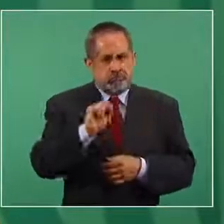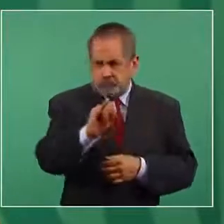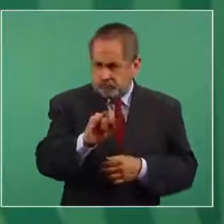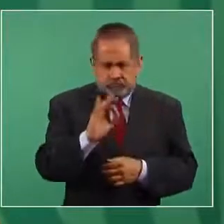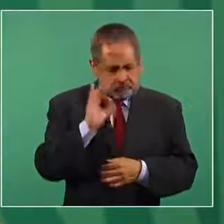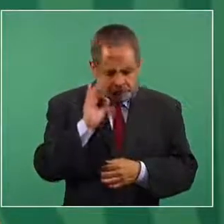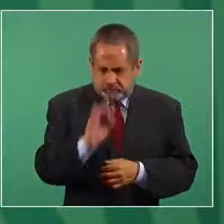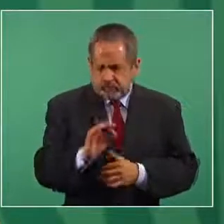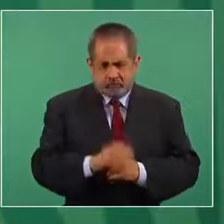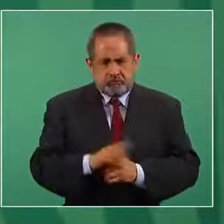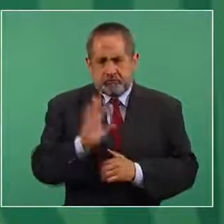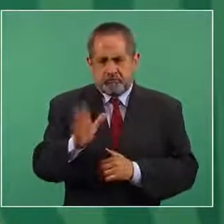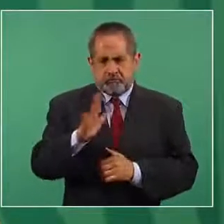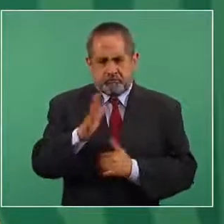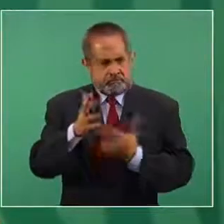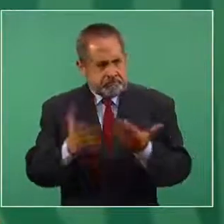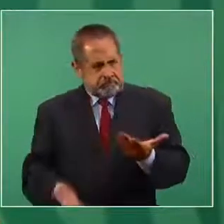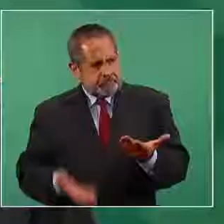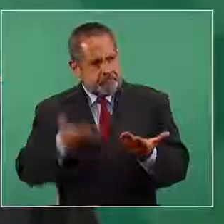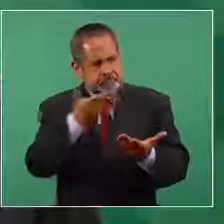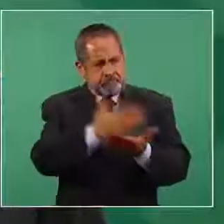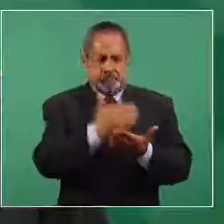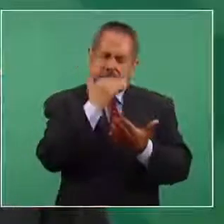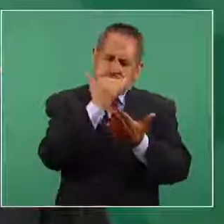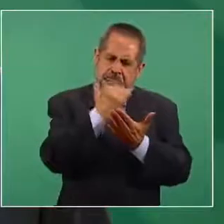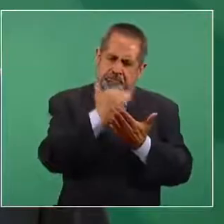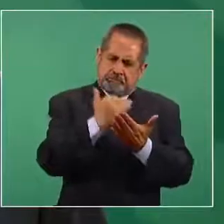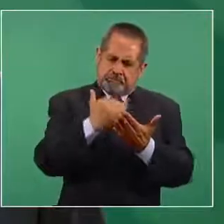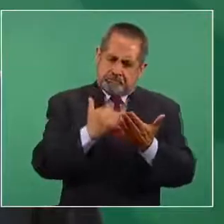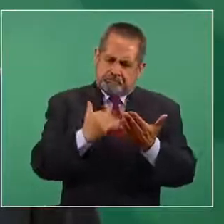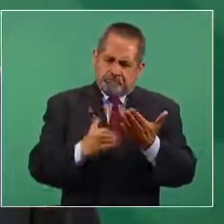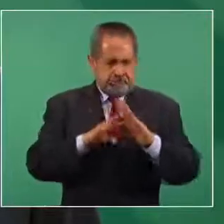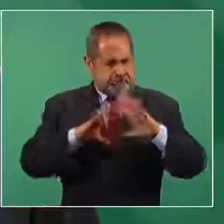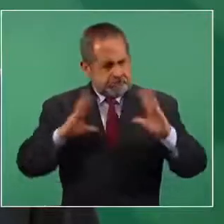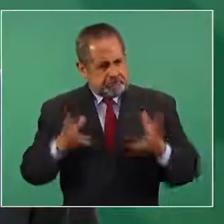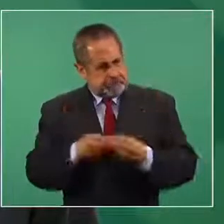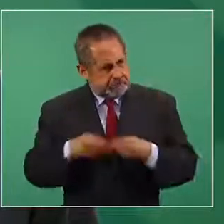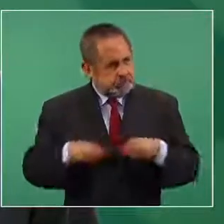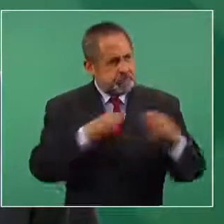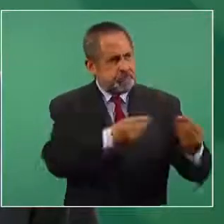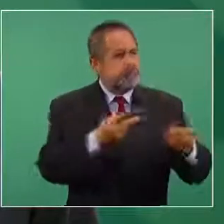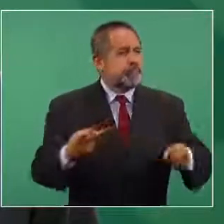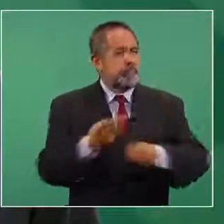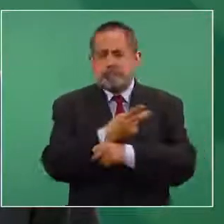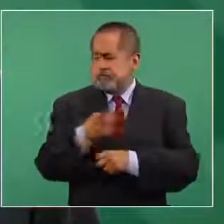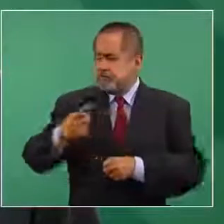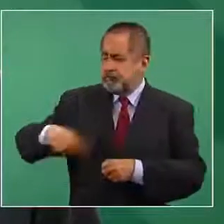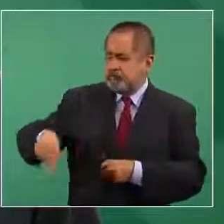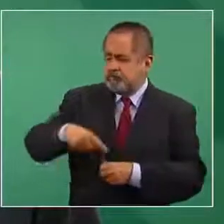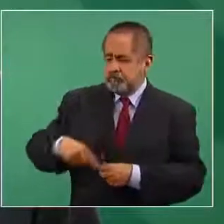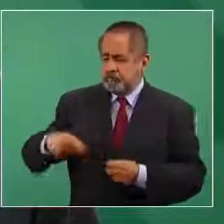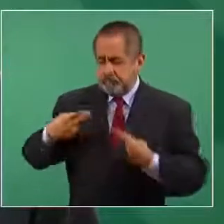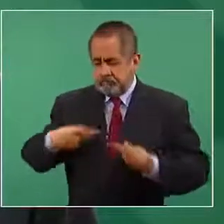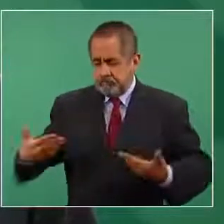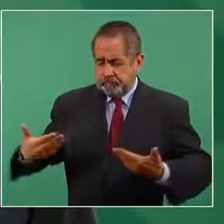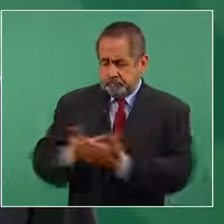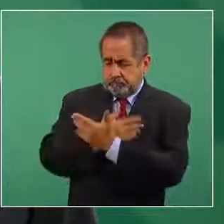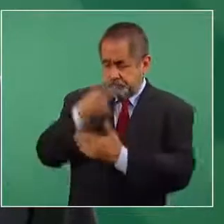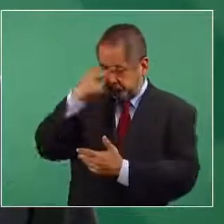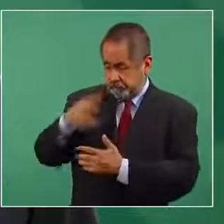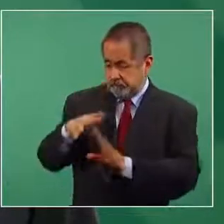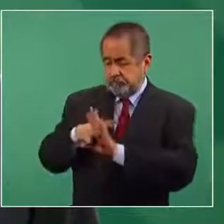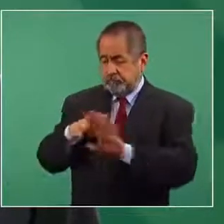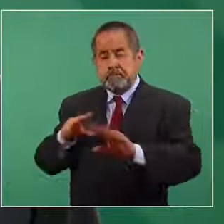hicimos todo el planteamiento sobre nuestros paisanos